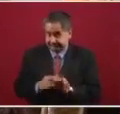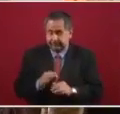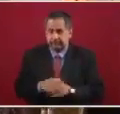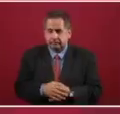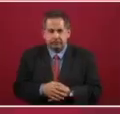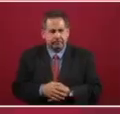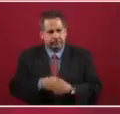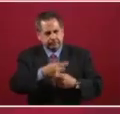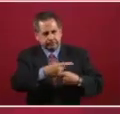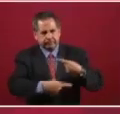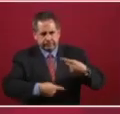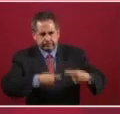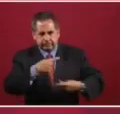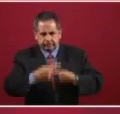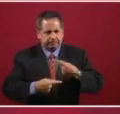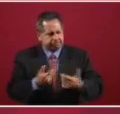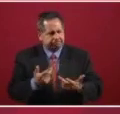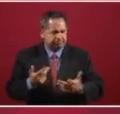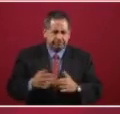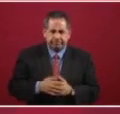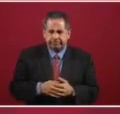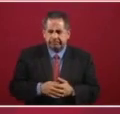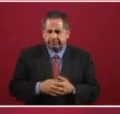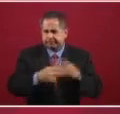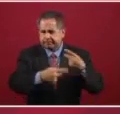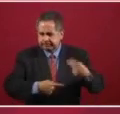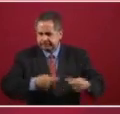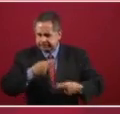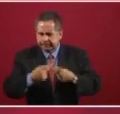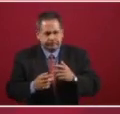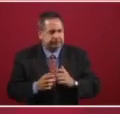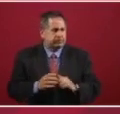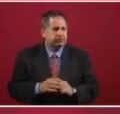y me empieza a preguntar, ¿no? Y